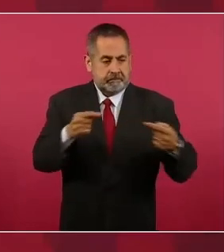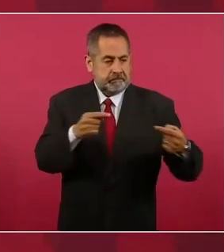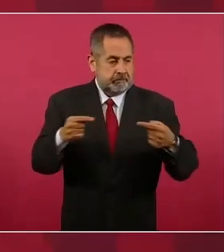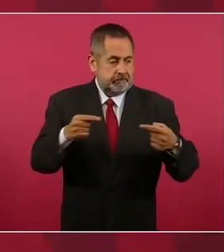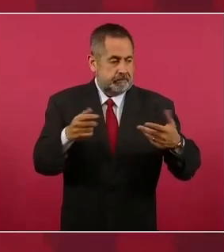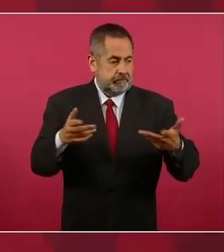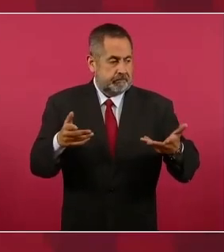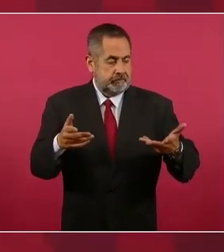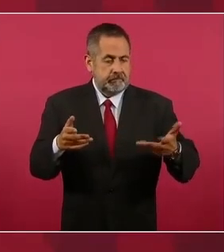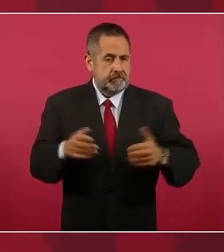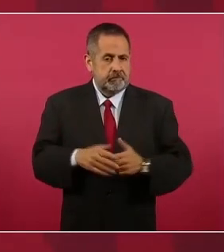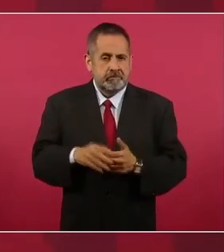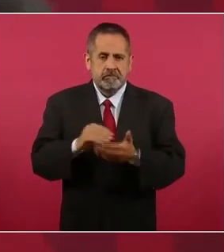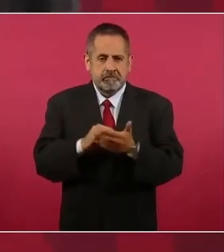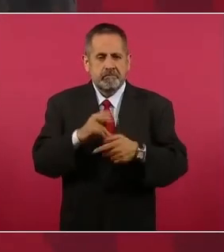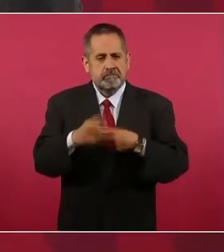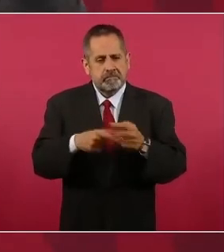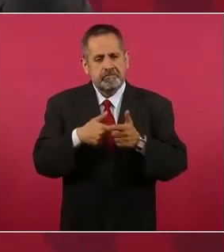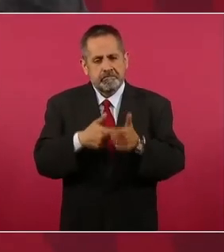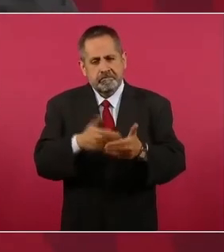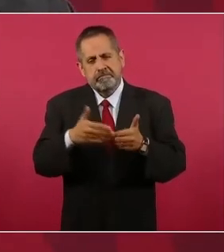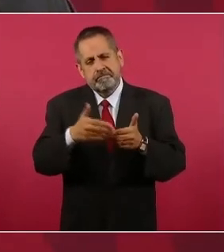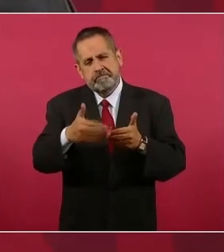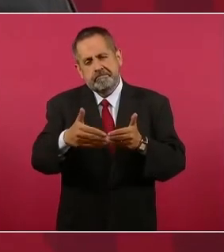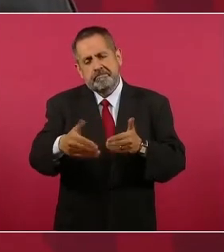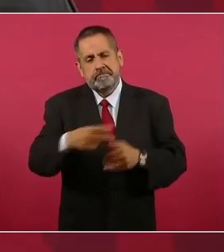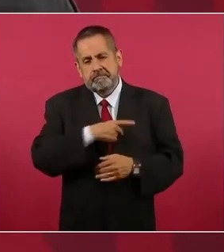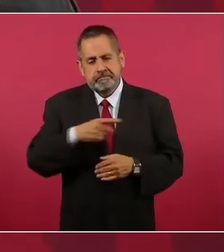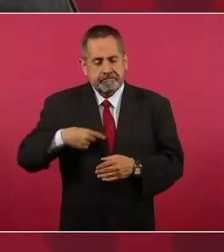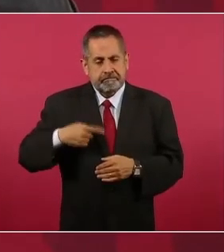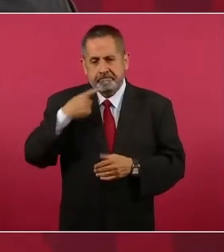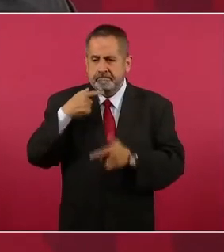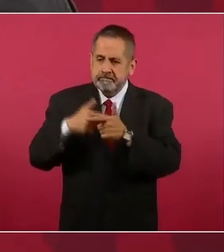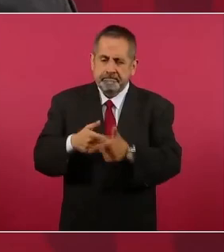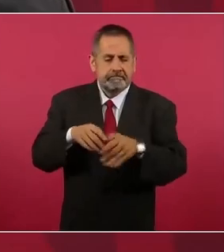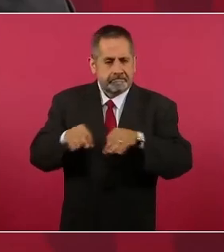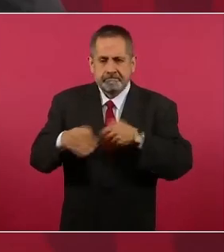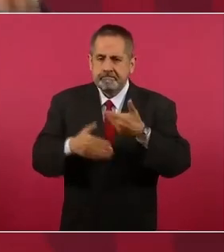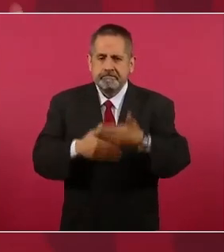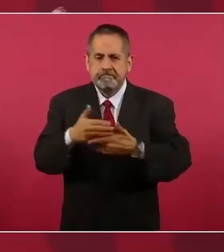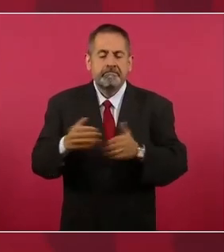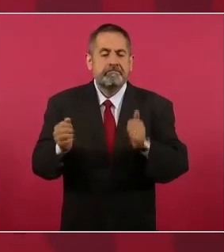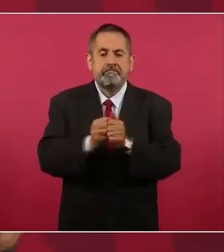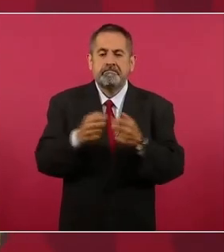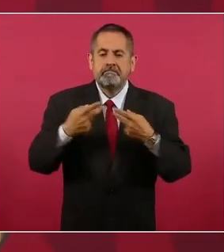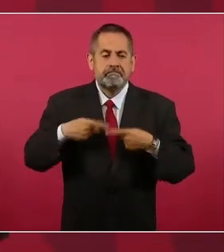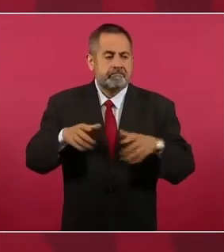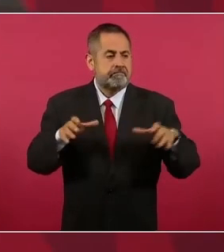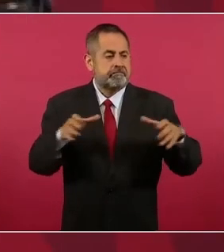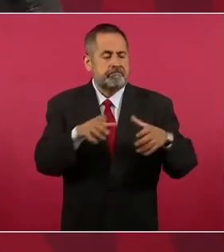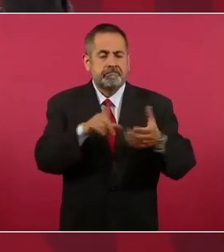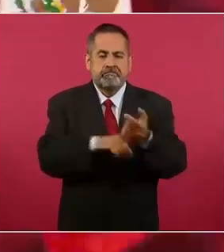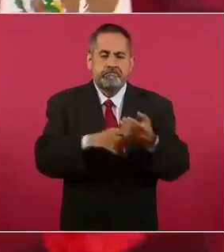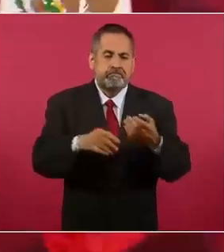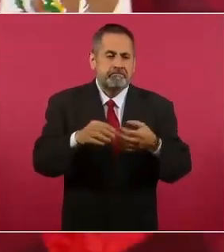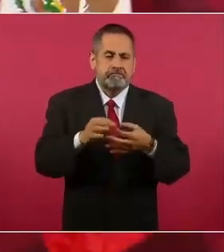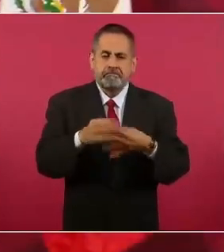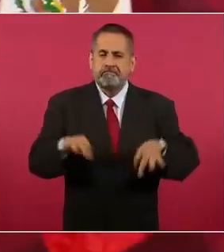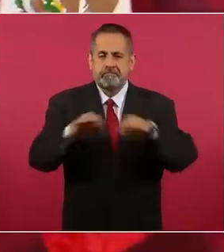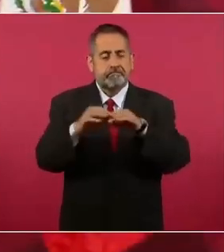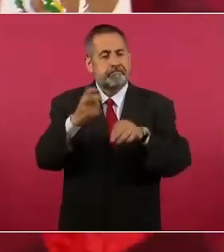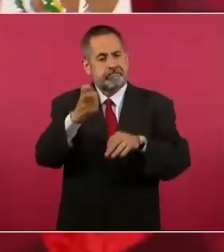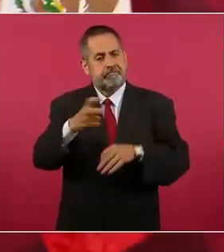conservadores pues van a seguir, pero pues tenemos que continuar nuestro trabajo con la gente. Eso es lo que más nos